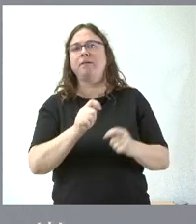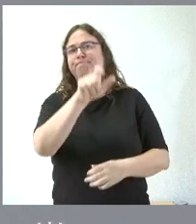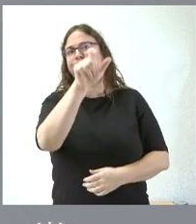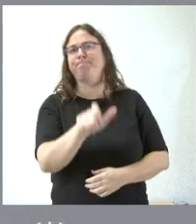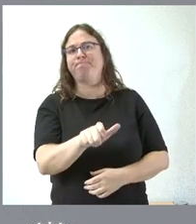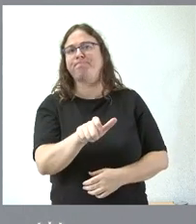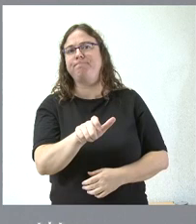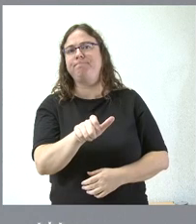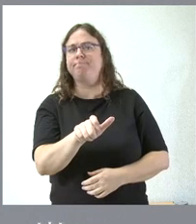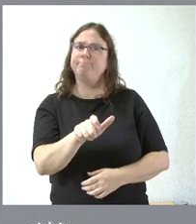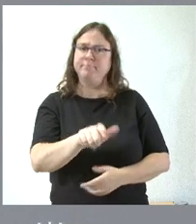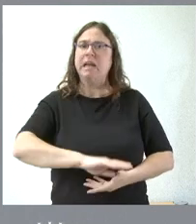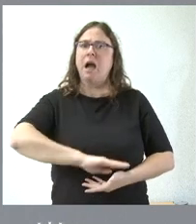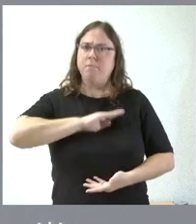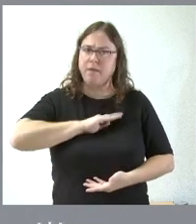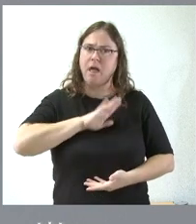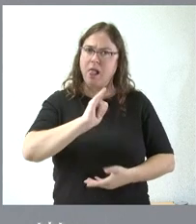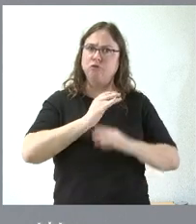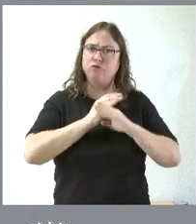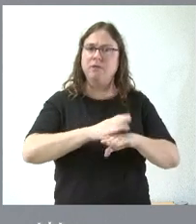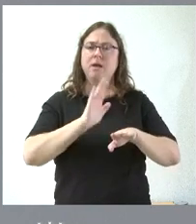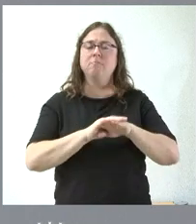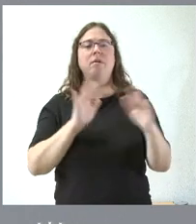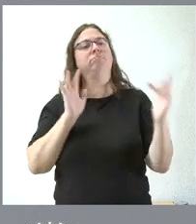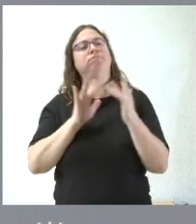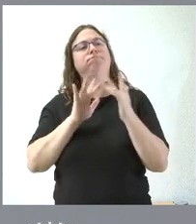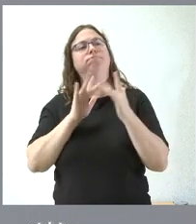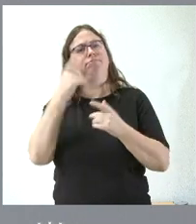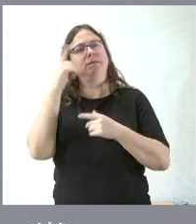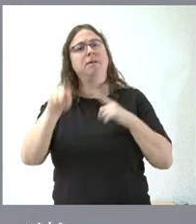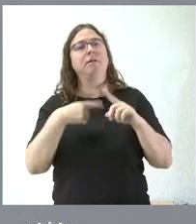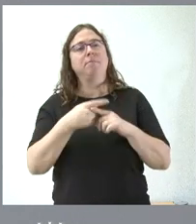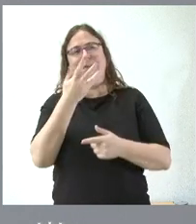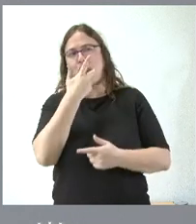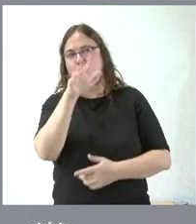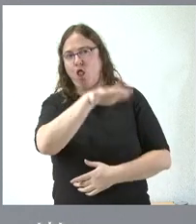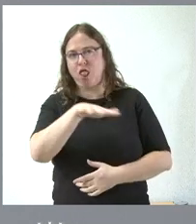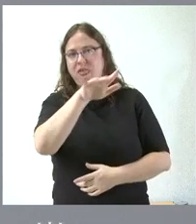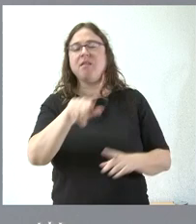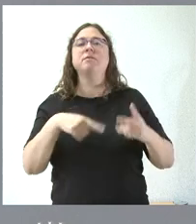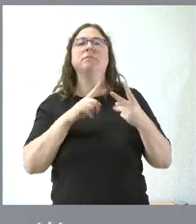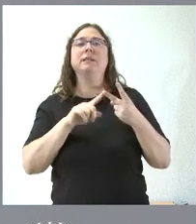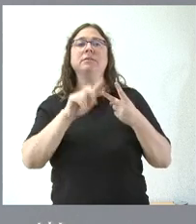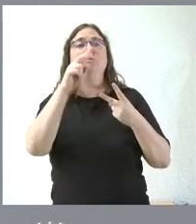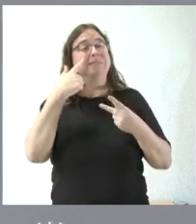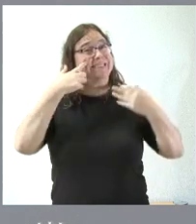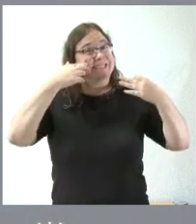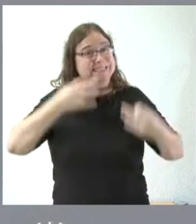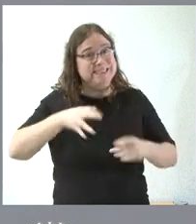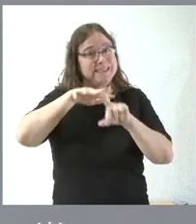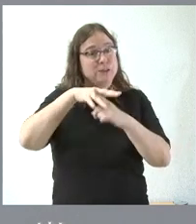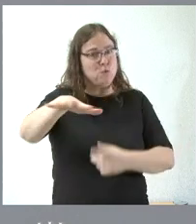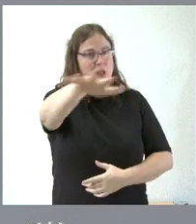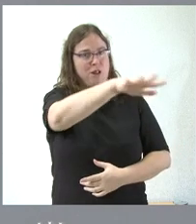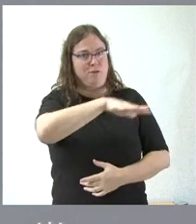eh la capacidad suficiente para esa interlocución y el conocimiento de ese ámbito en segundo lugar el conocimiento de la realidad no solamente del